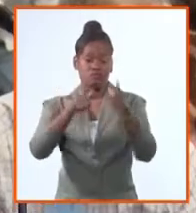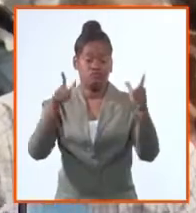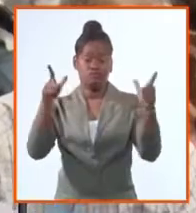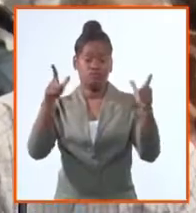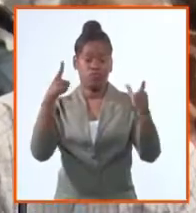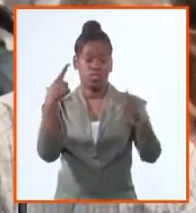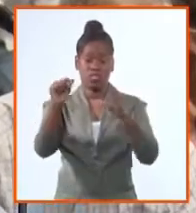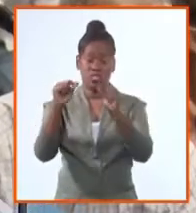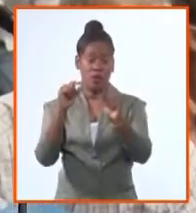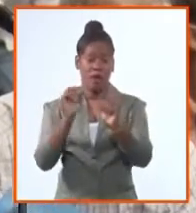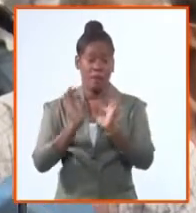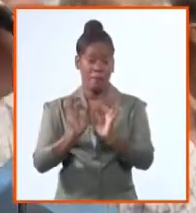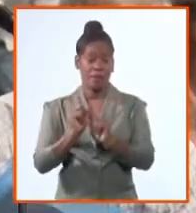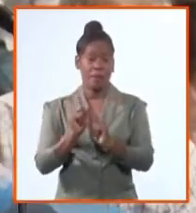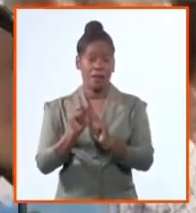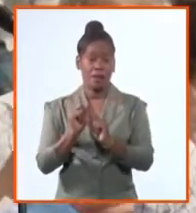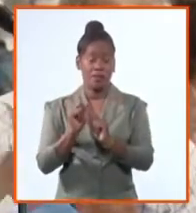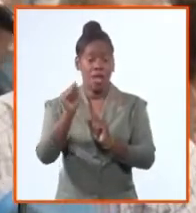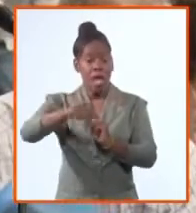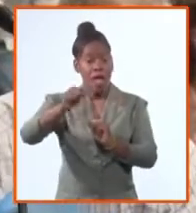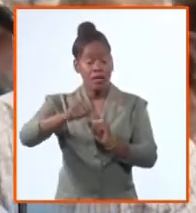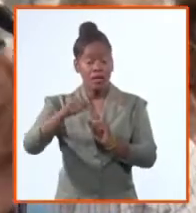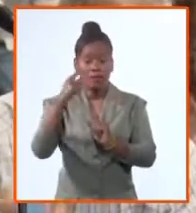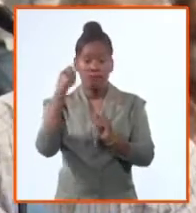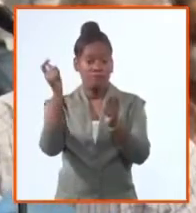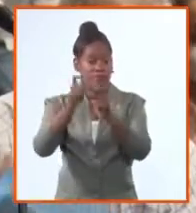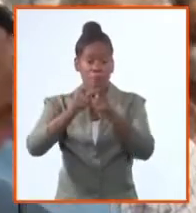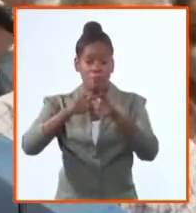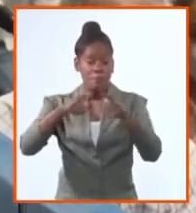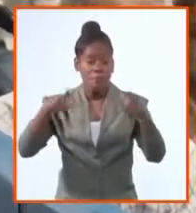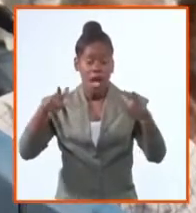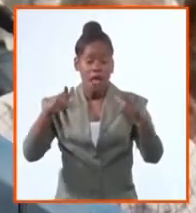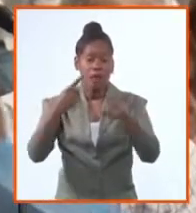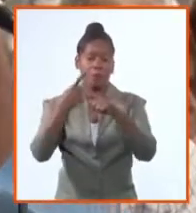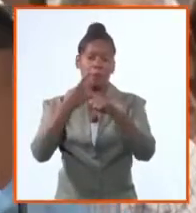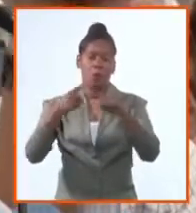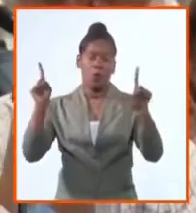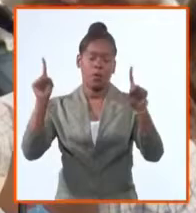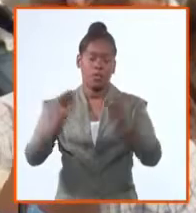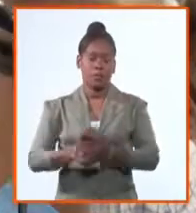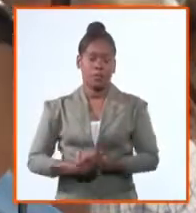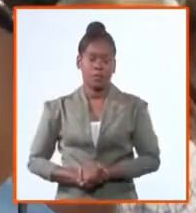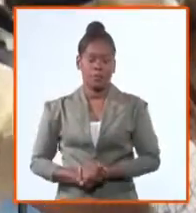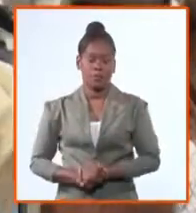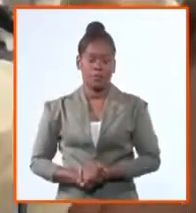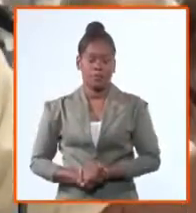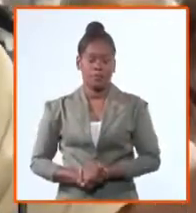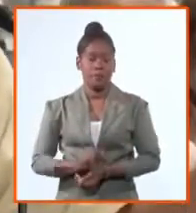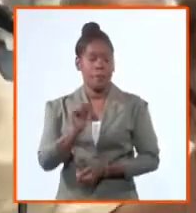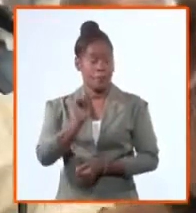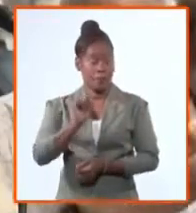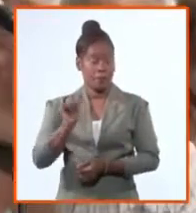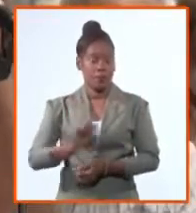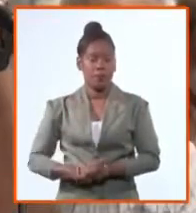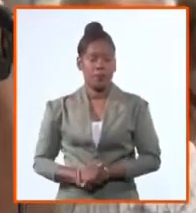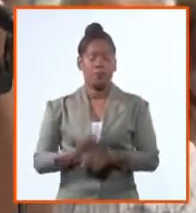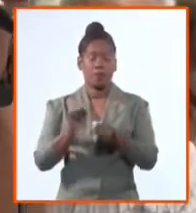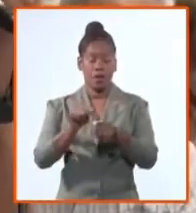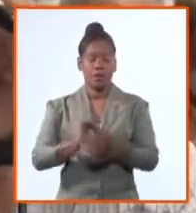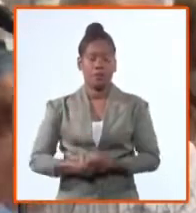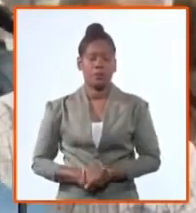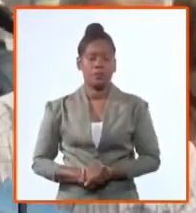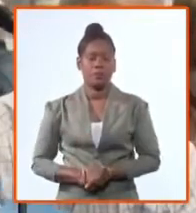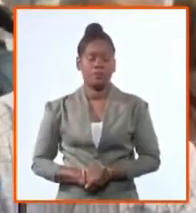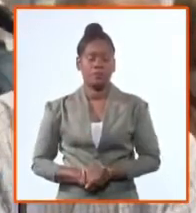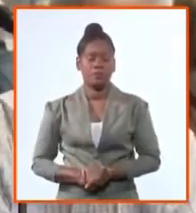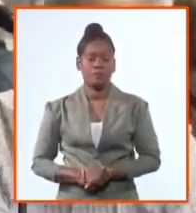cada vez más es evidente la importancia de la formación histórica y cultural de